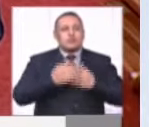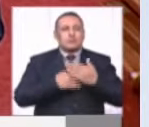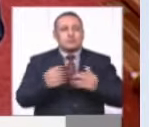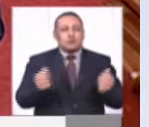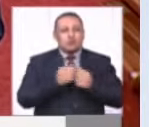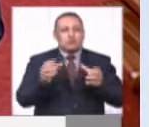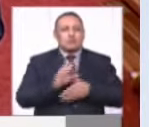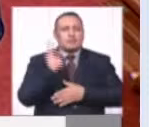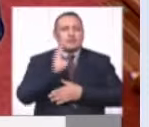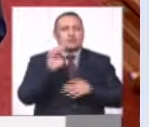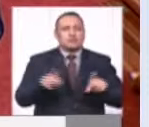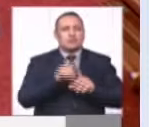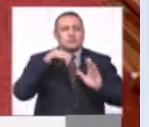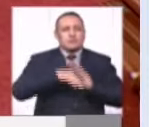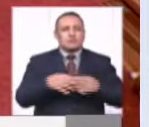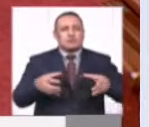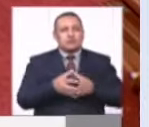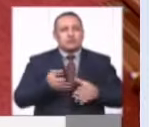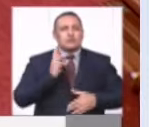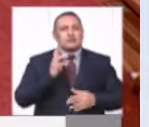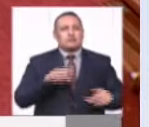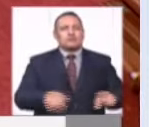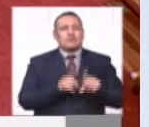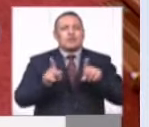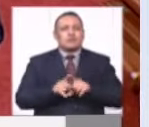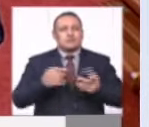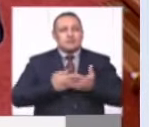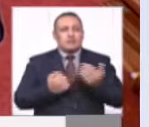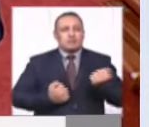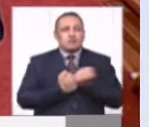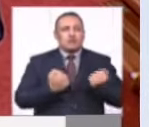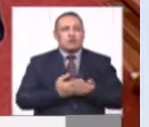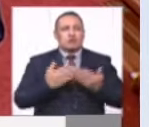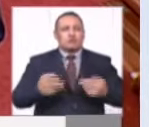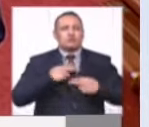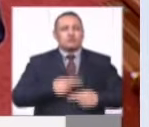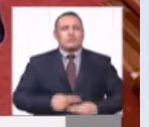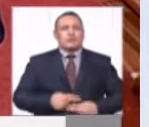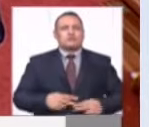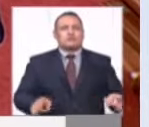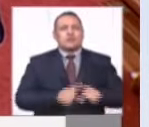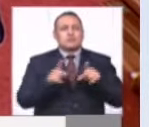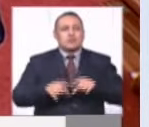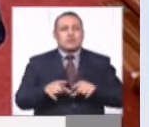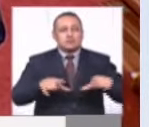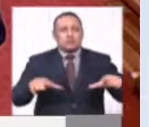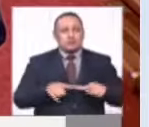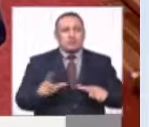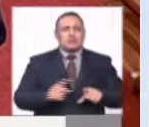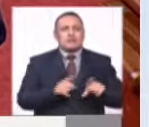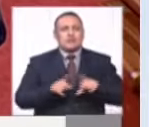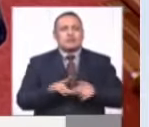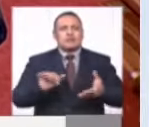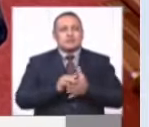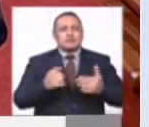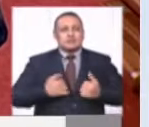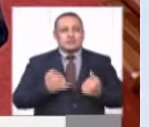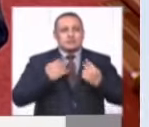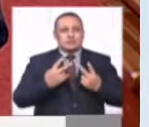estados de emergencia y reducción de los índices de criminalidad, se apoya con recursos humanos, medios logísticos, así como